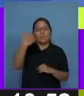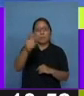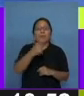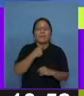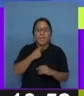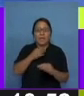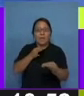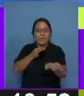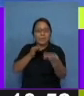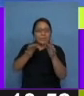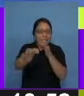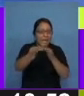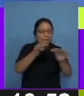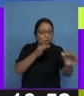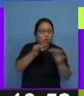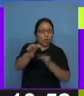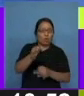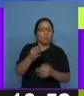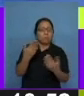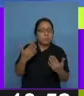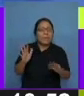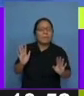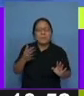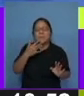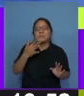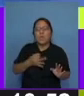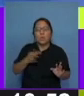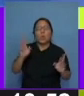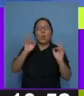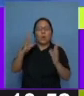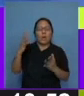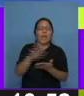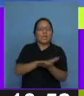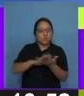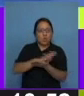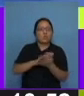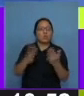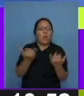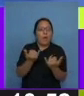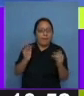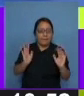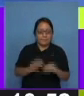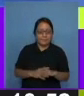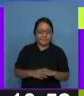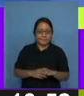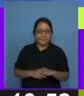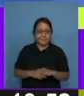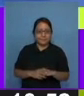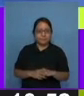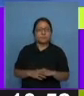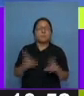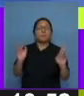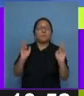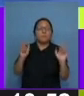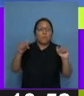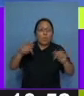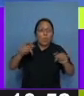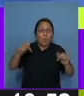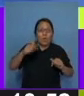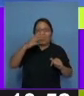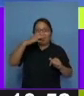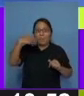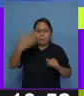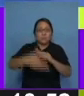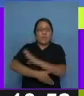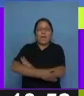abierto, como lo venimos haciendo, seguramente van a estar las soluciones. Esperamos de que en el día de hoy, a través de la asamblea